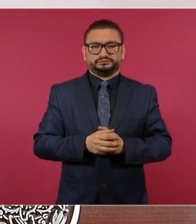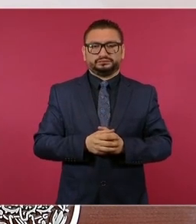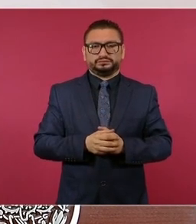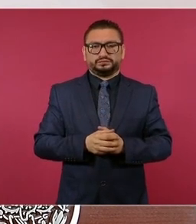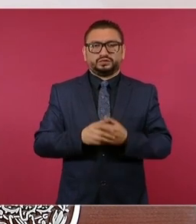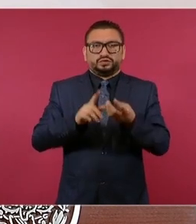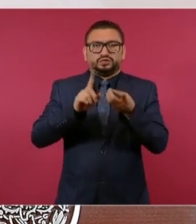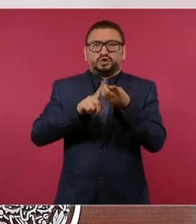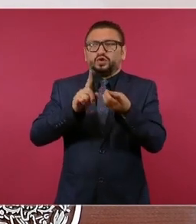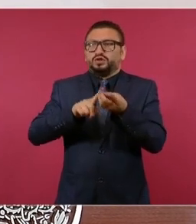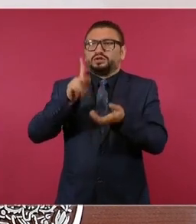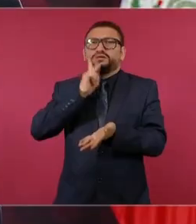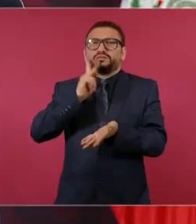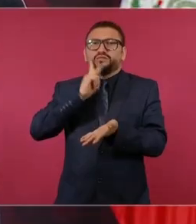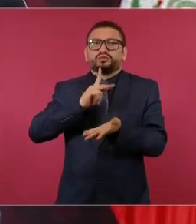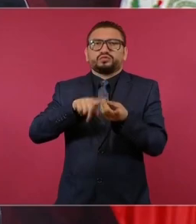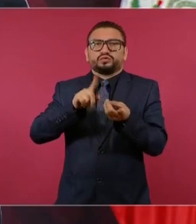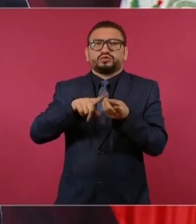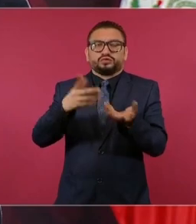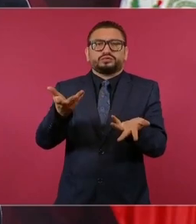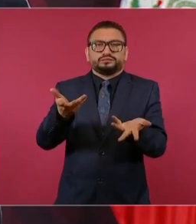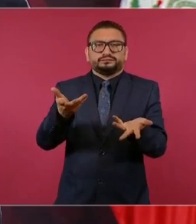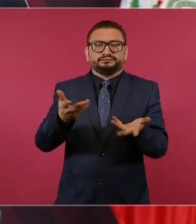¿Dónde están las pruebas?